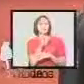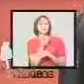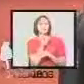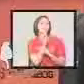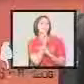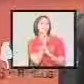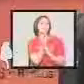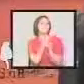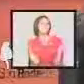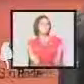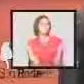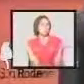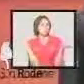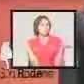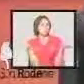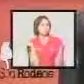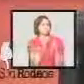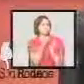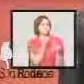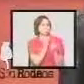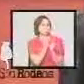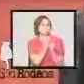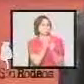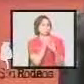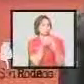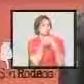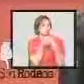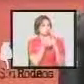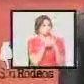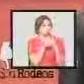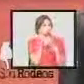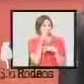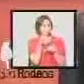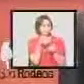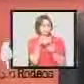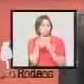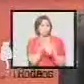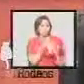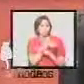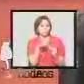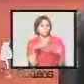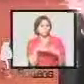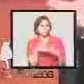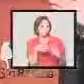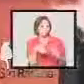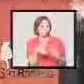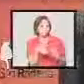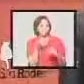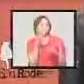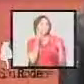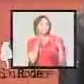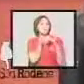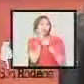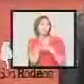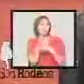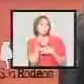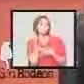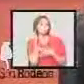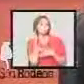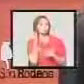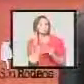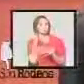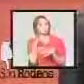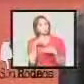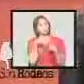diferenciación en condiciones crediticias para los diferentes tipos de vivienda, ¿verdad? En programas sí, ¿verdad? Porque tenemos el